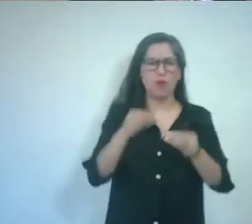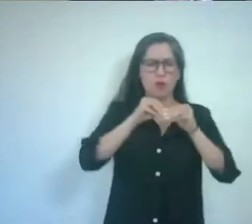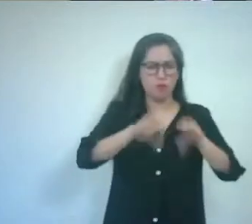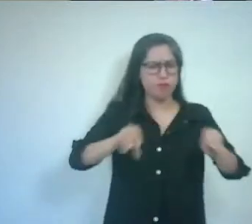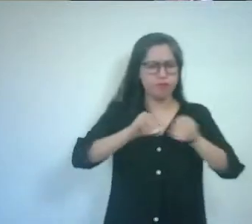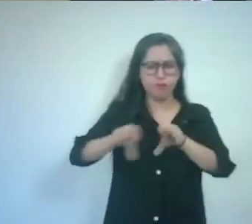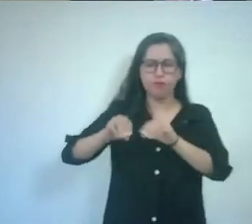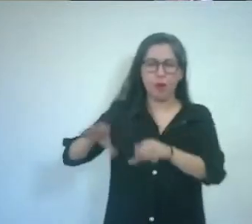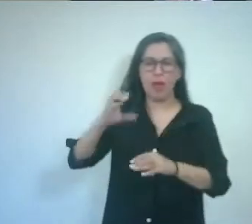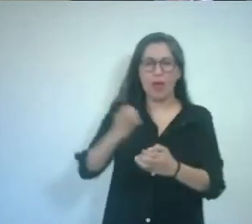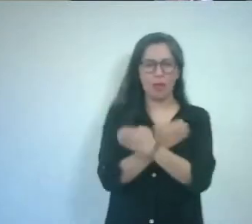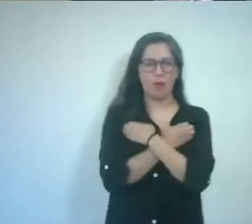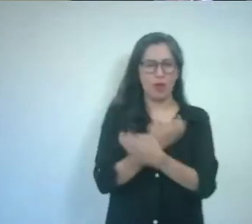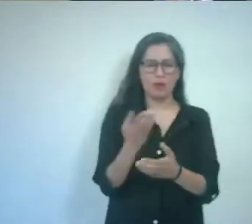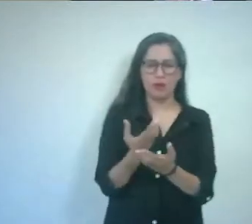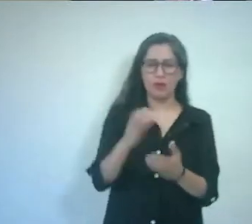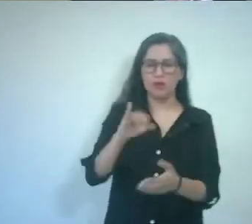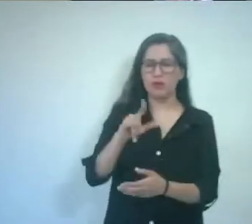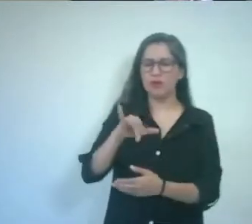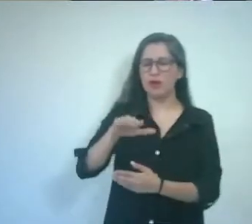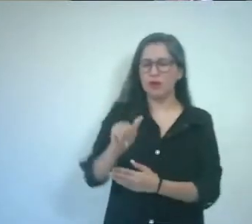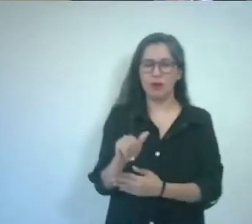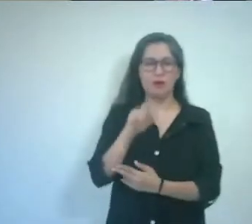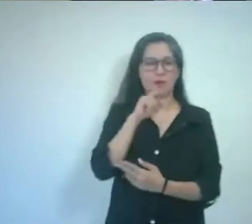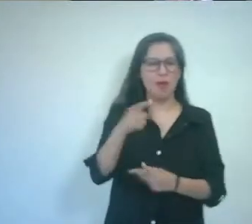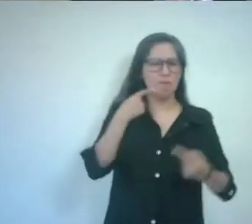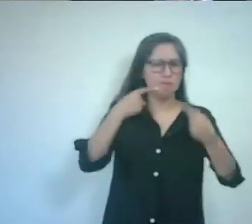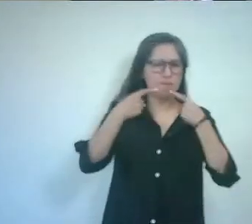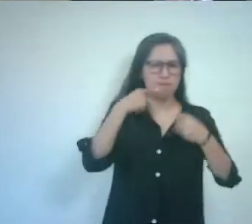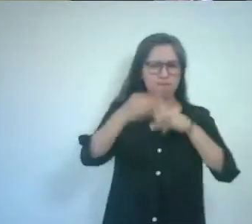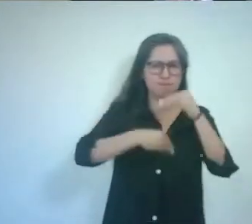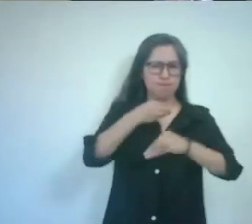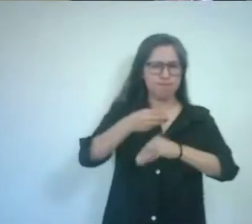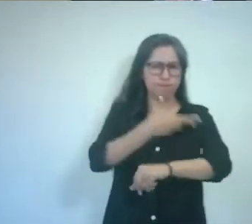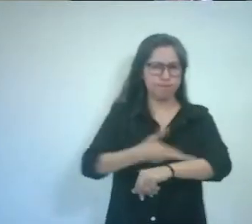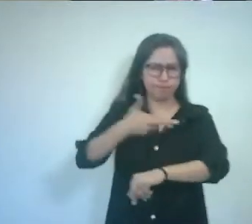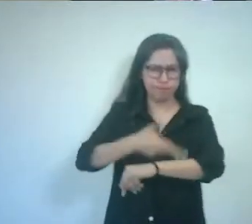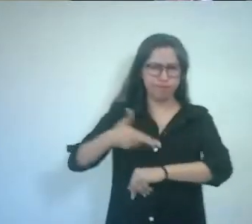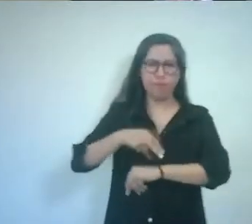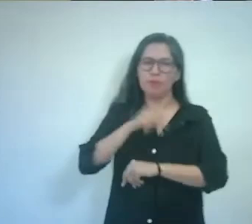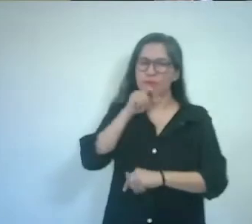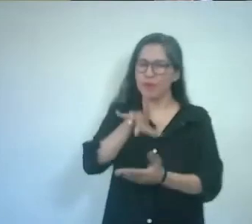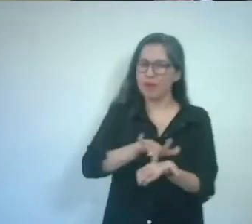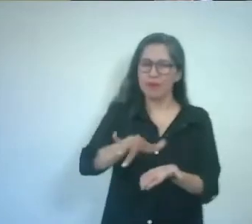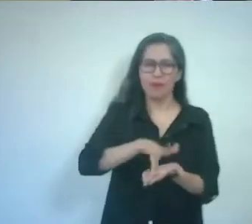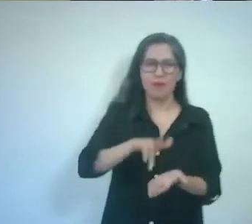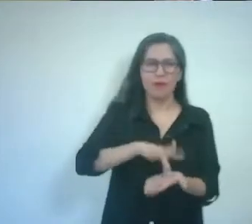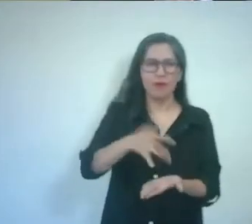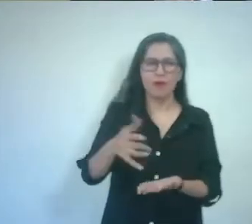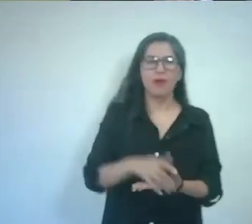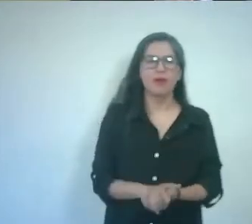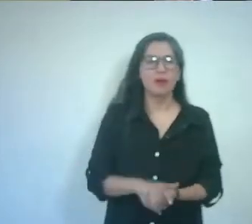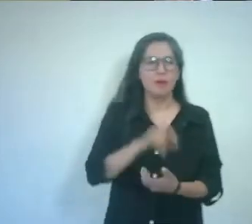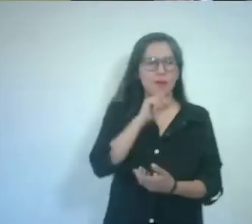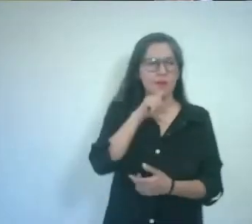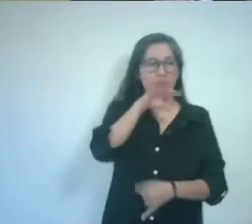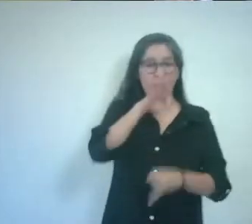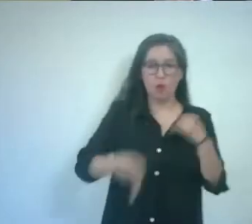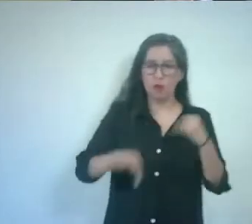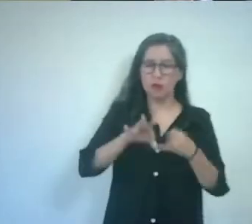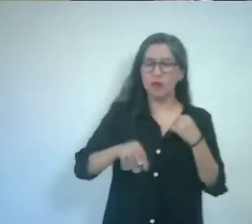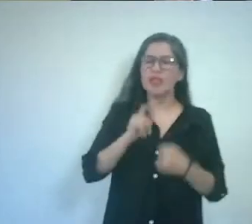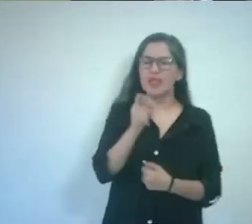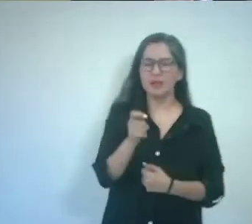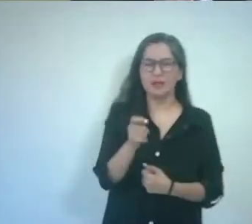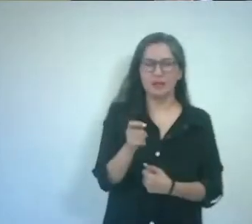de la educación cívica y en la realización de los debates. Al final, el único apunte que quiero hacer tiene que ver con la